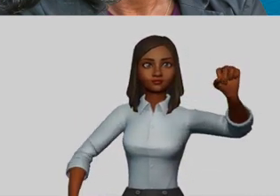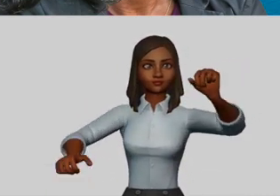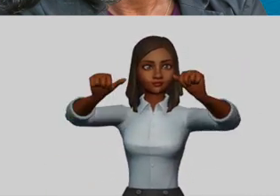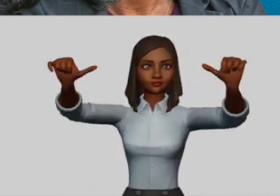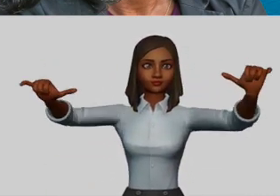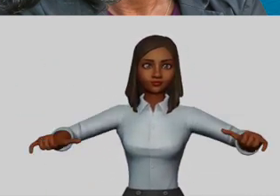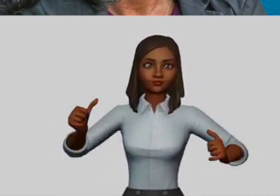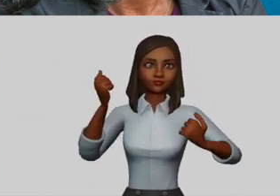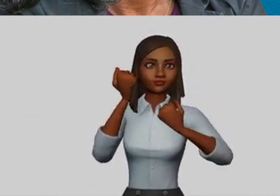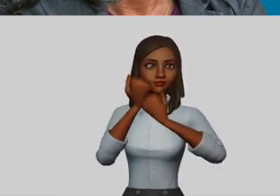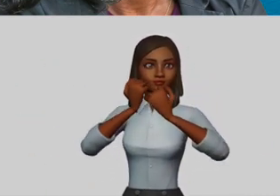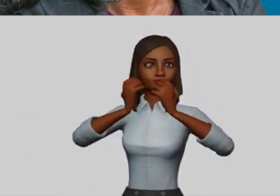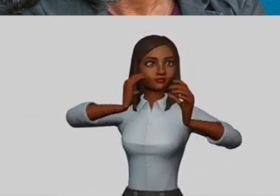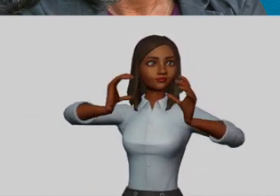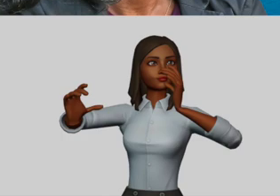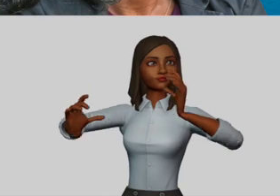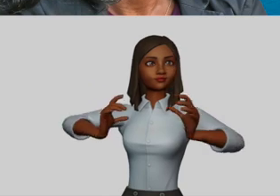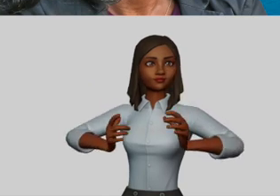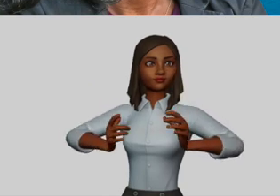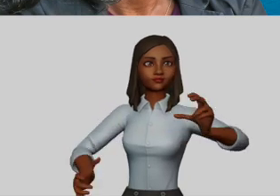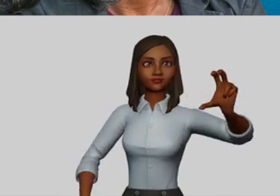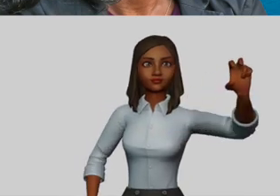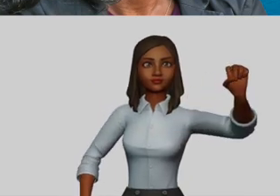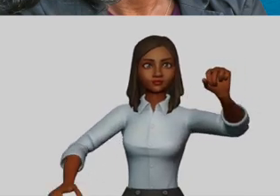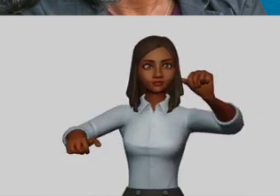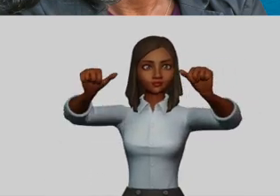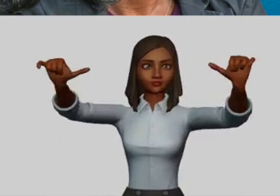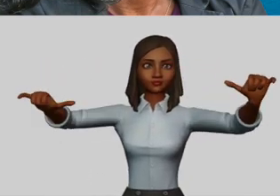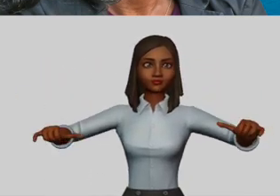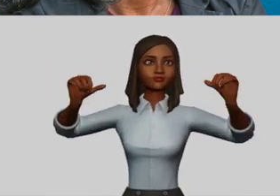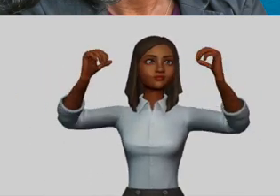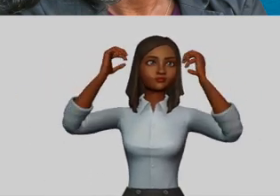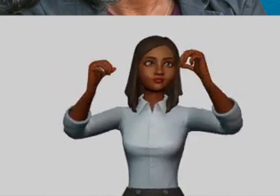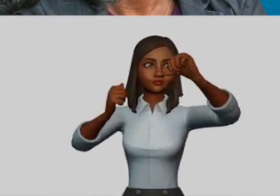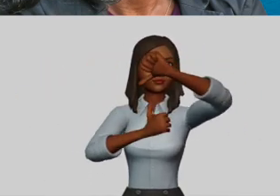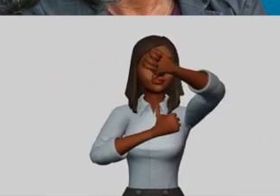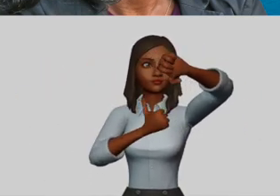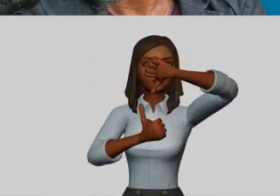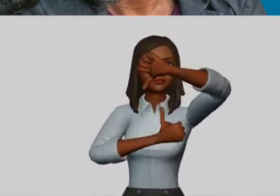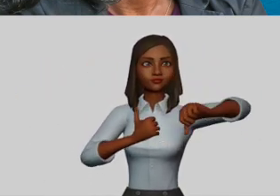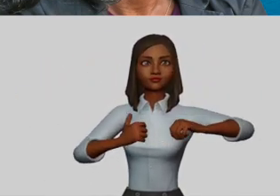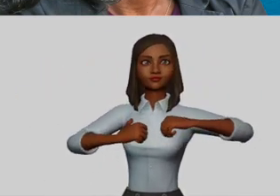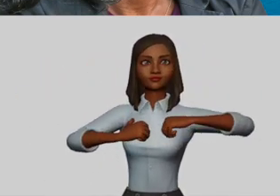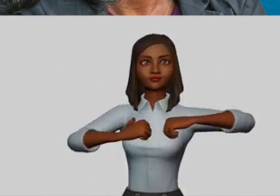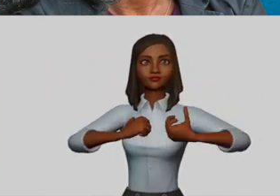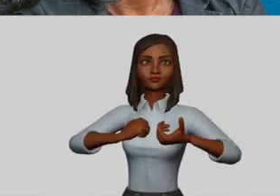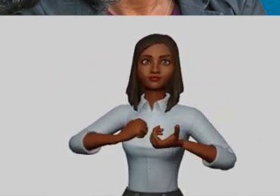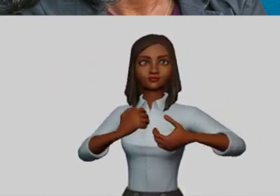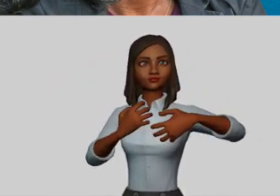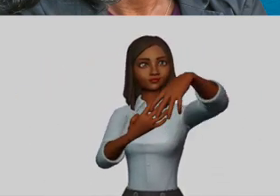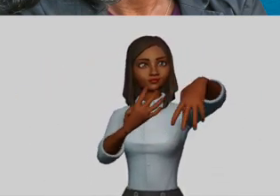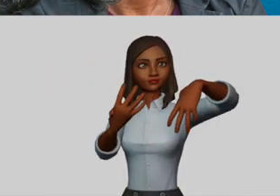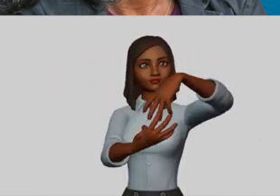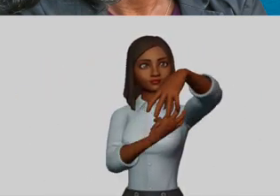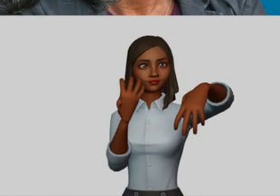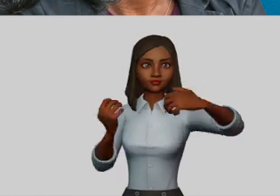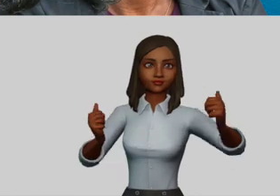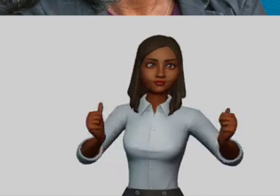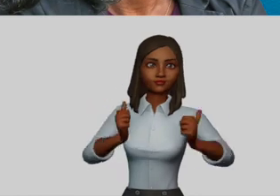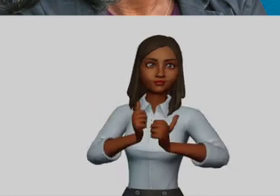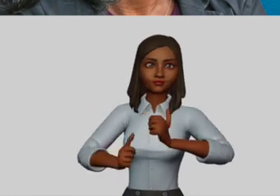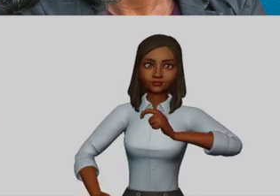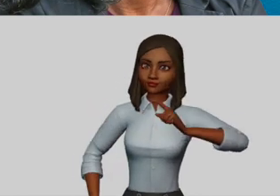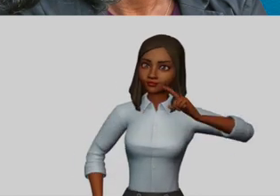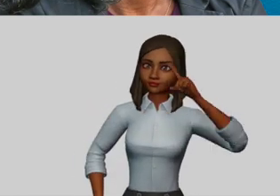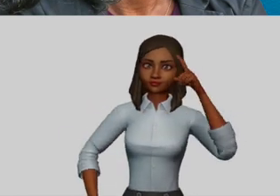de personas, vamos a decir, que son diferentes. Yo soy muy cercano a la Fundación de Quiéreme Como Soy, que ha hecho